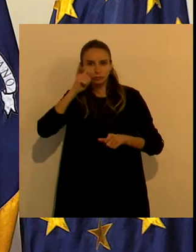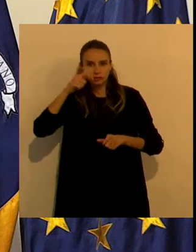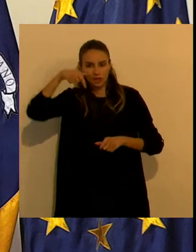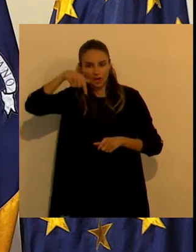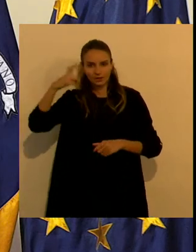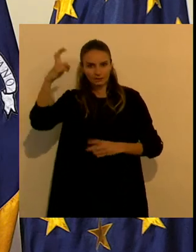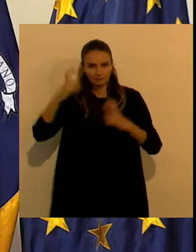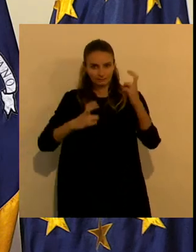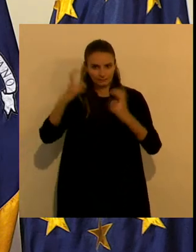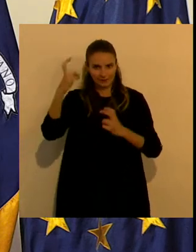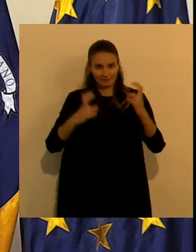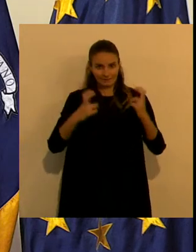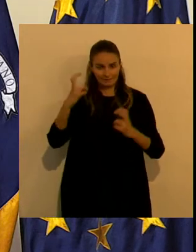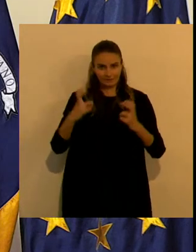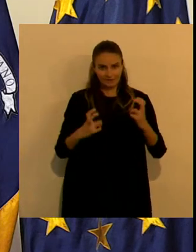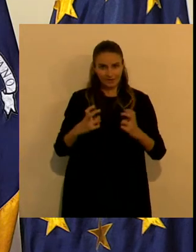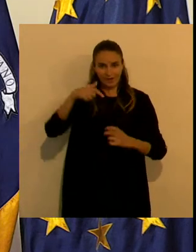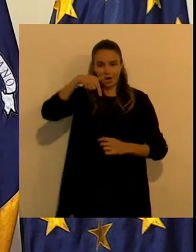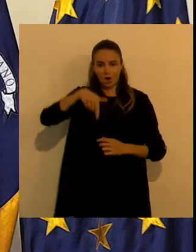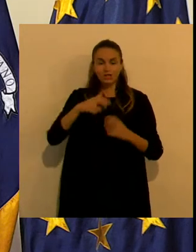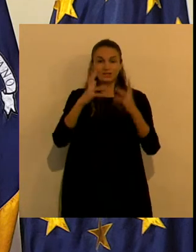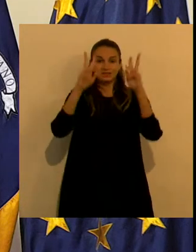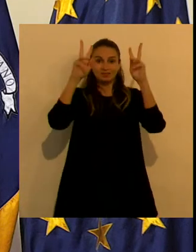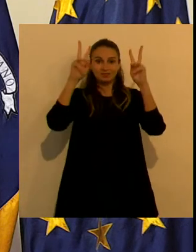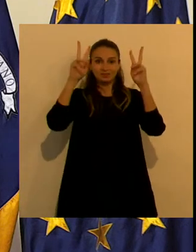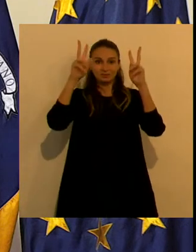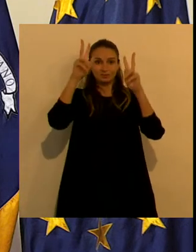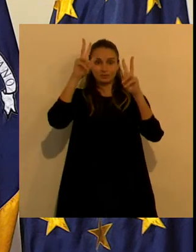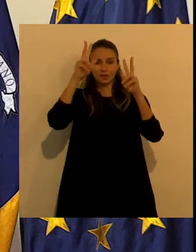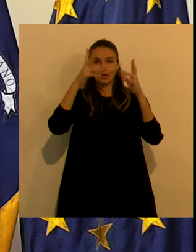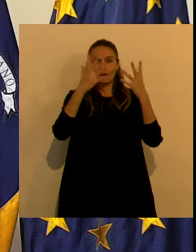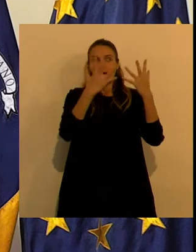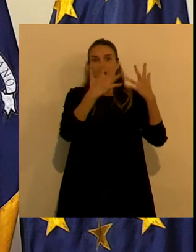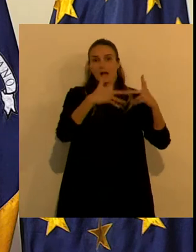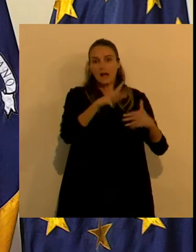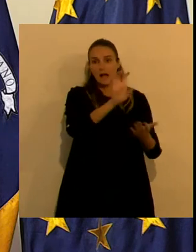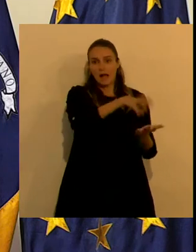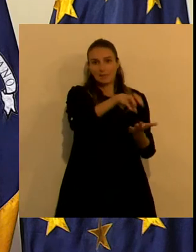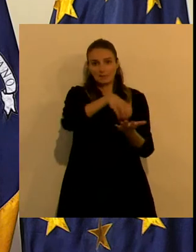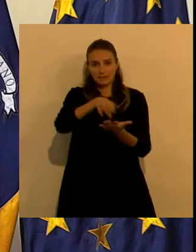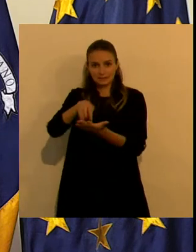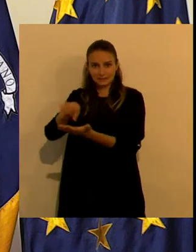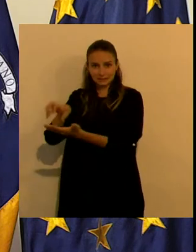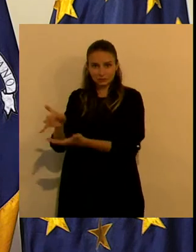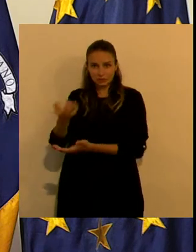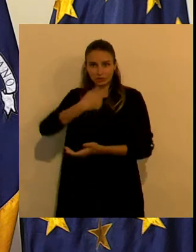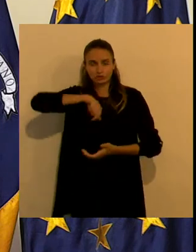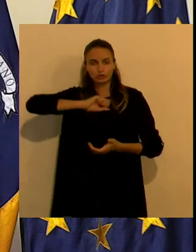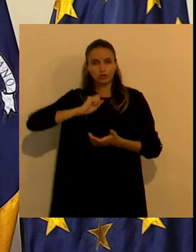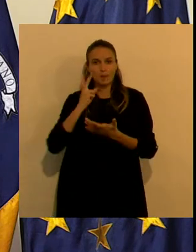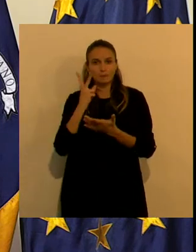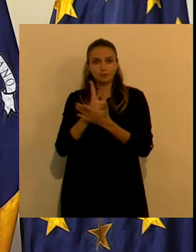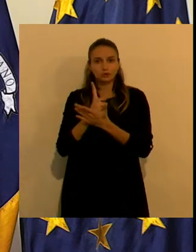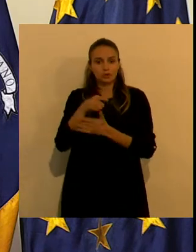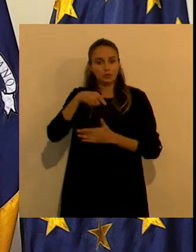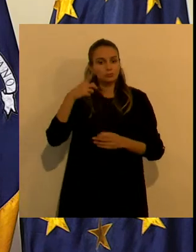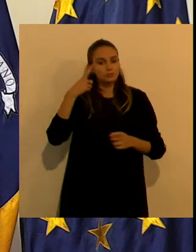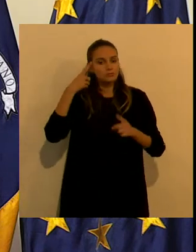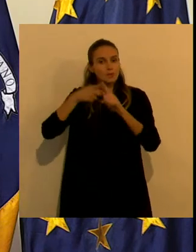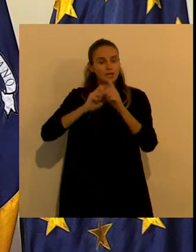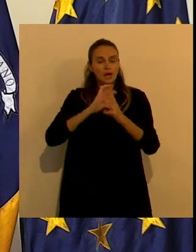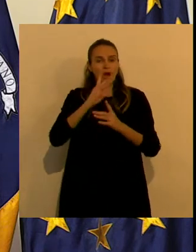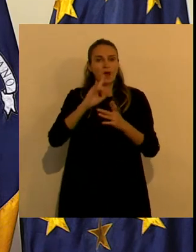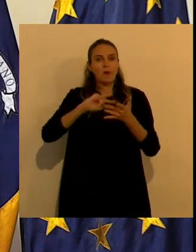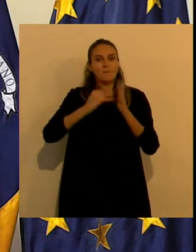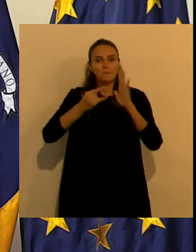muy importante para las administraciones que hemos apostado por sacar adelante este proyecto, que sin duda nos